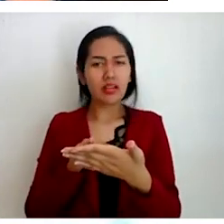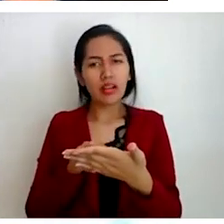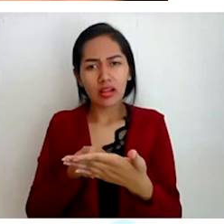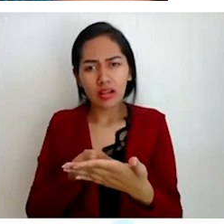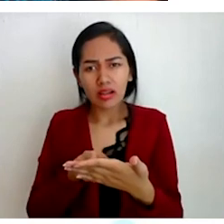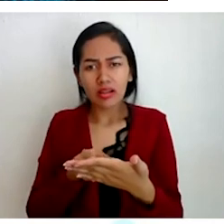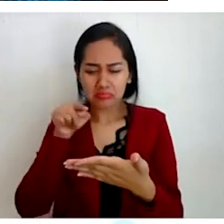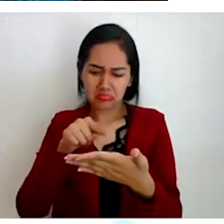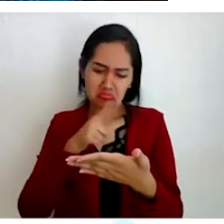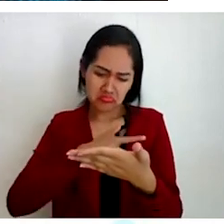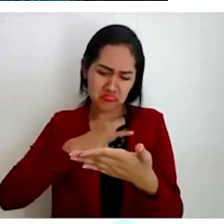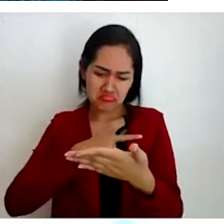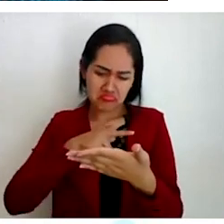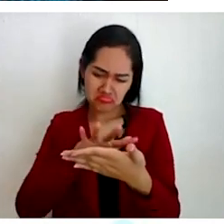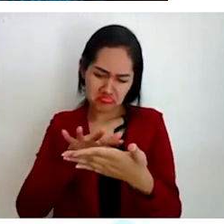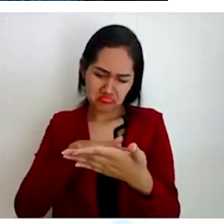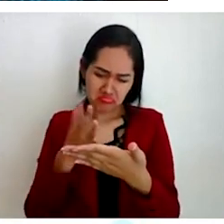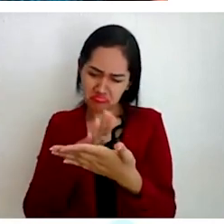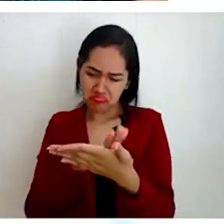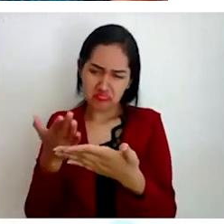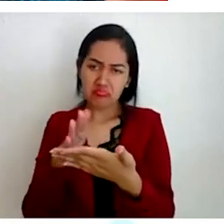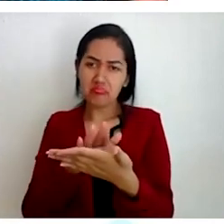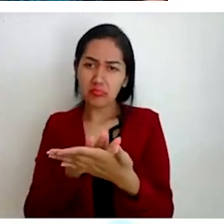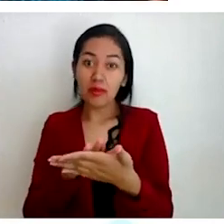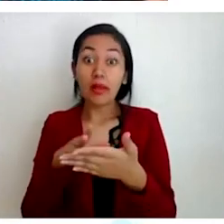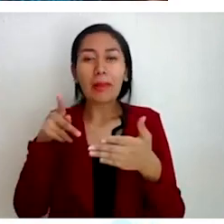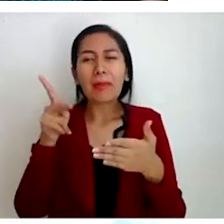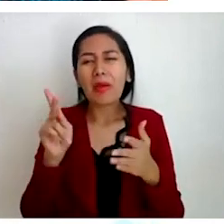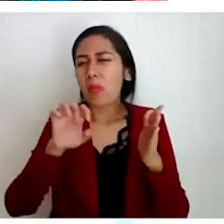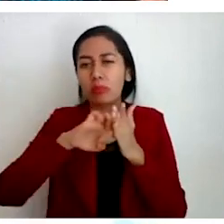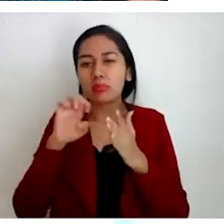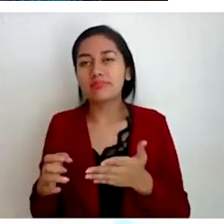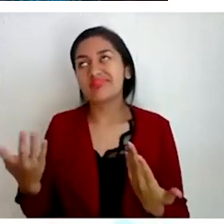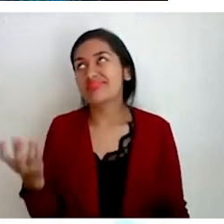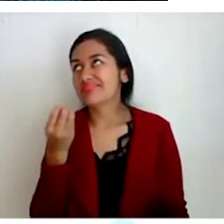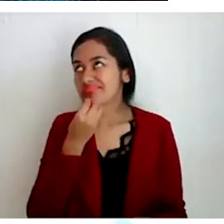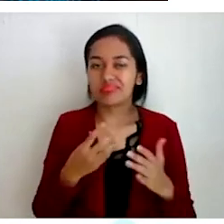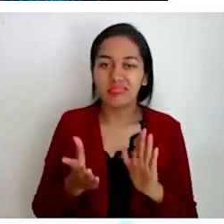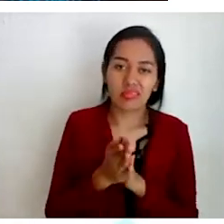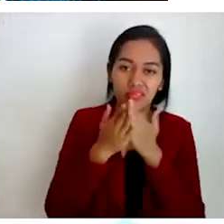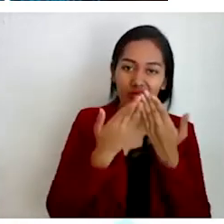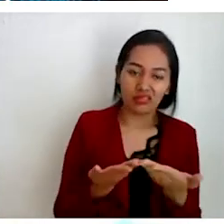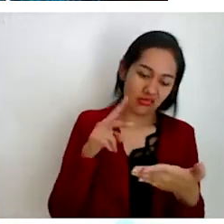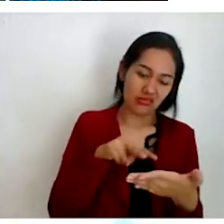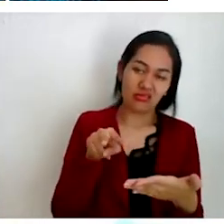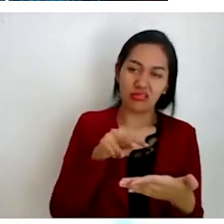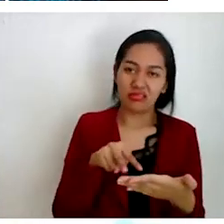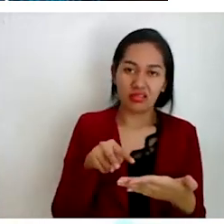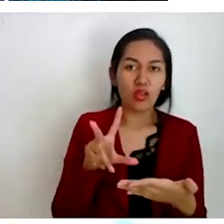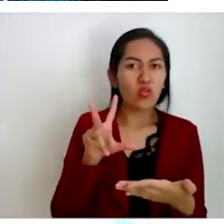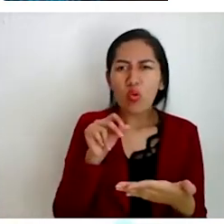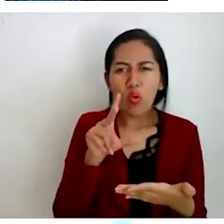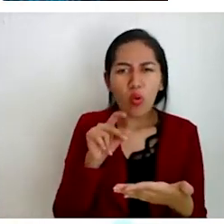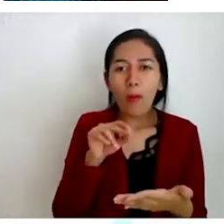alguna obligación lo tienes que hacer, es contraproducente. Dice, mejor cierres el libro y lee la literatura que te satisfaga,